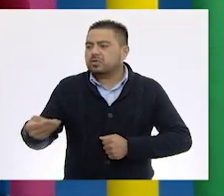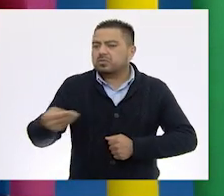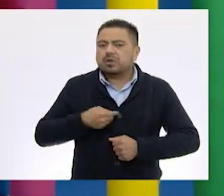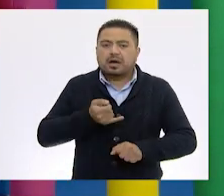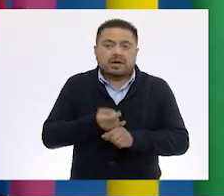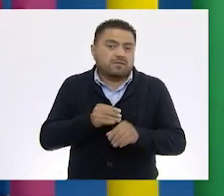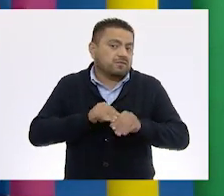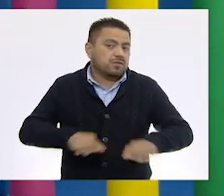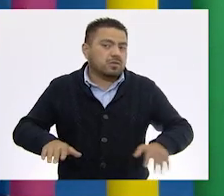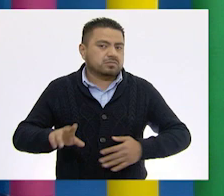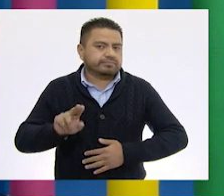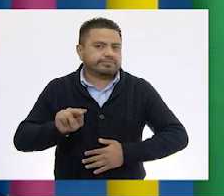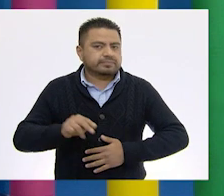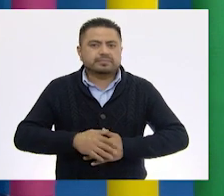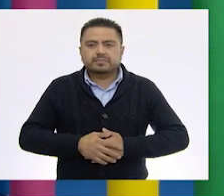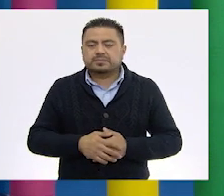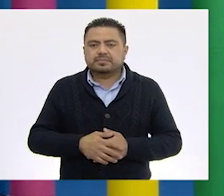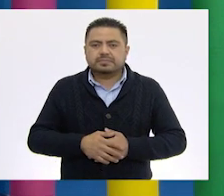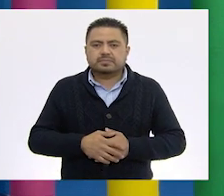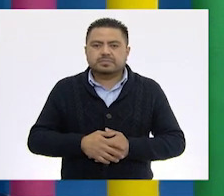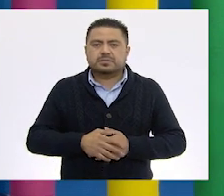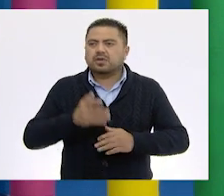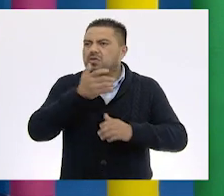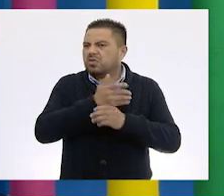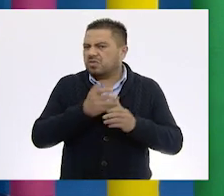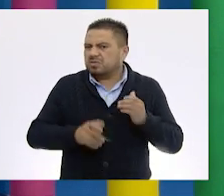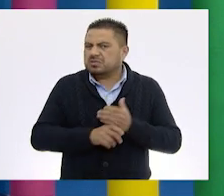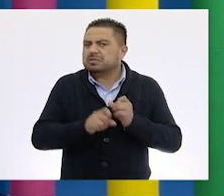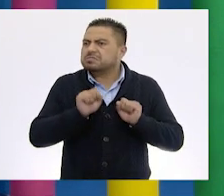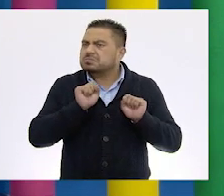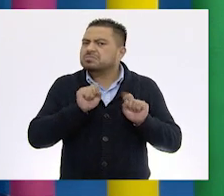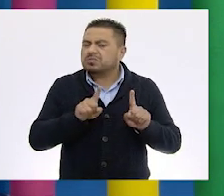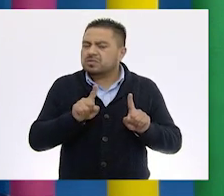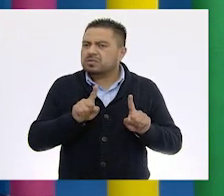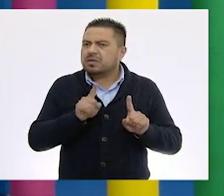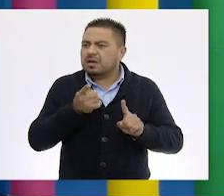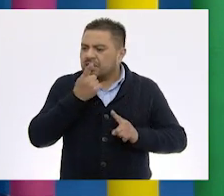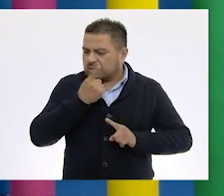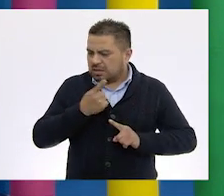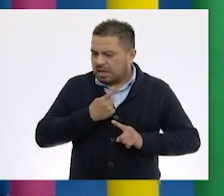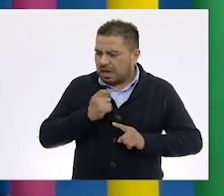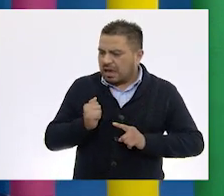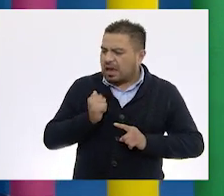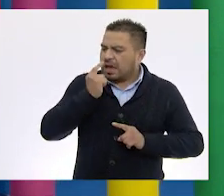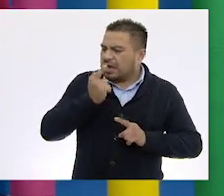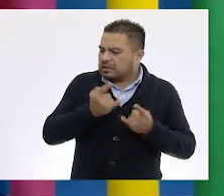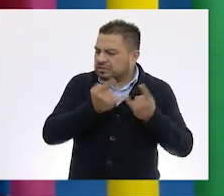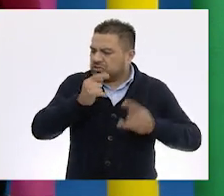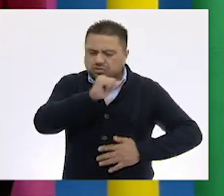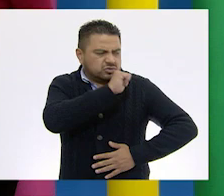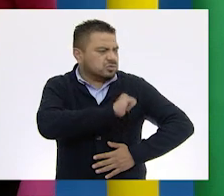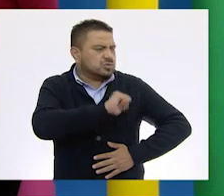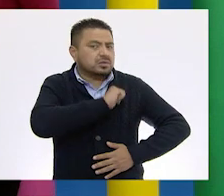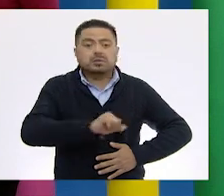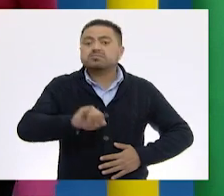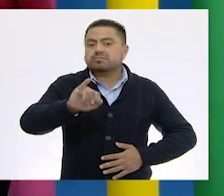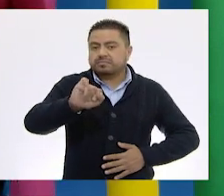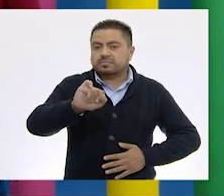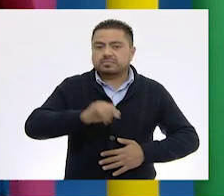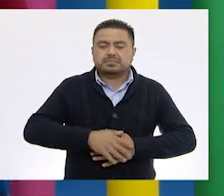información. ¿Y los objetos también nos pueden decir algo sobre el pasado? Así